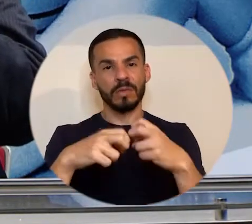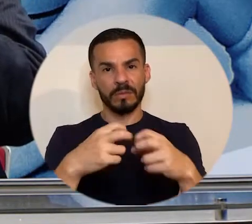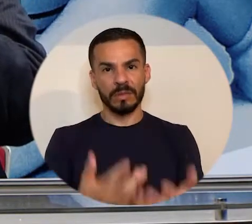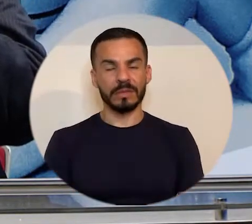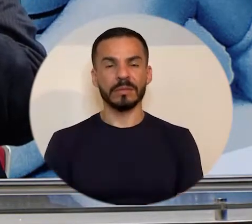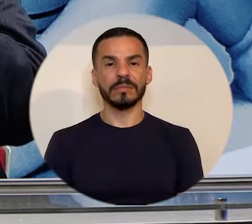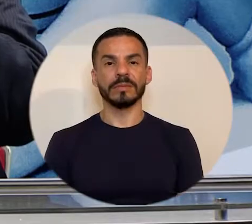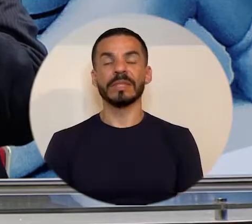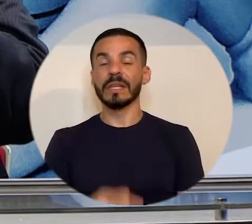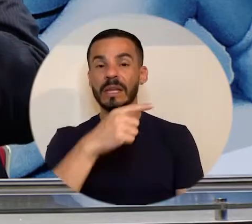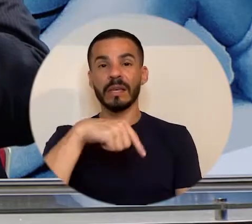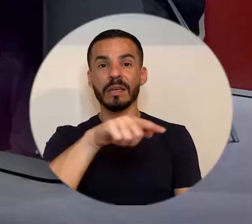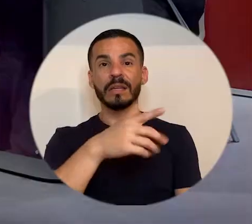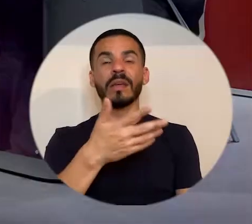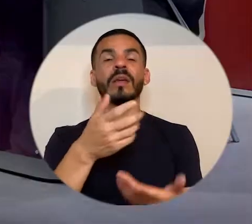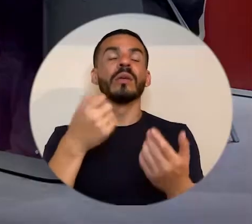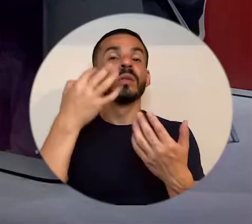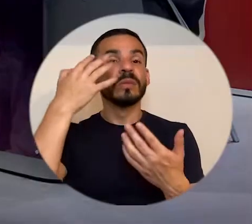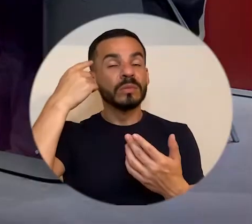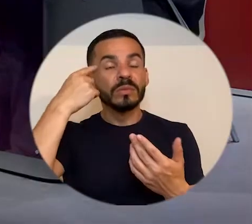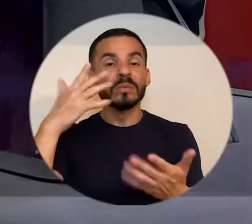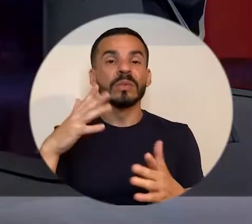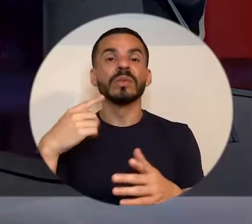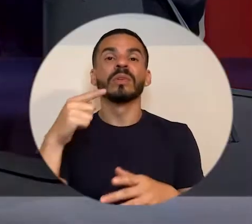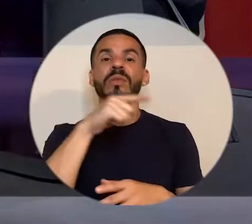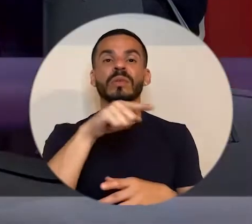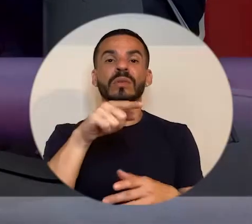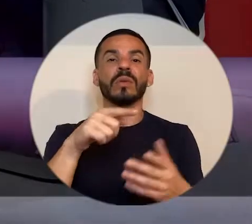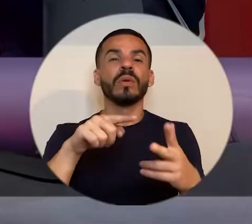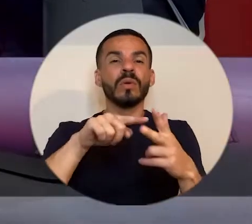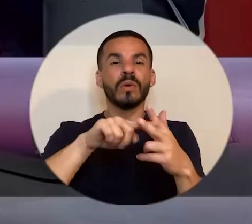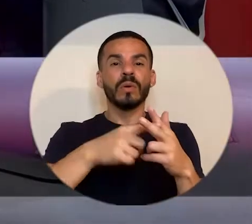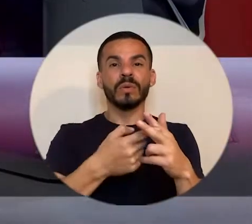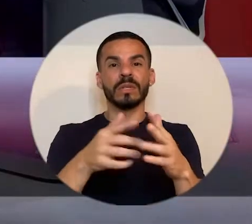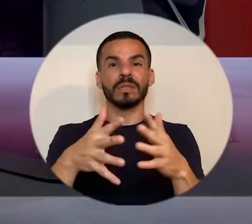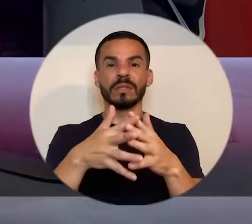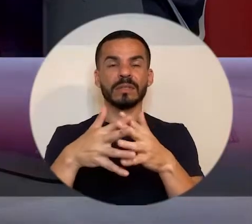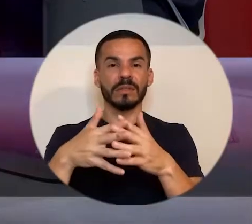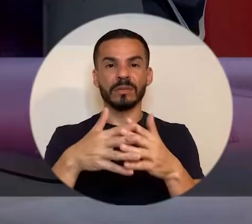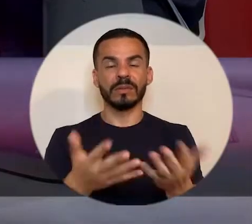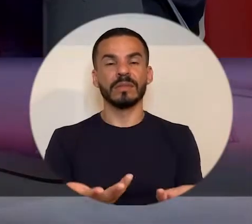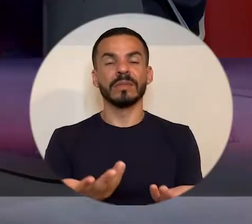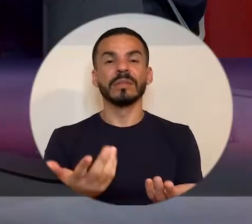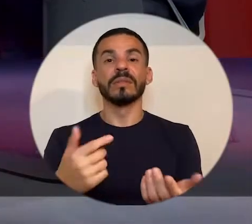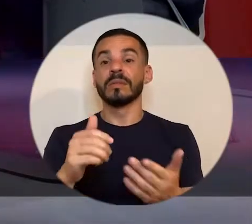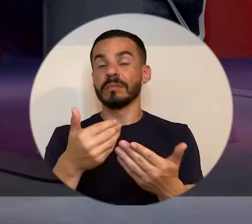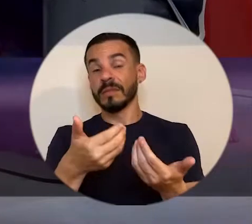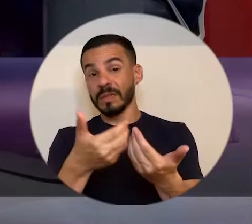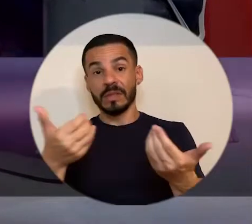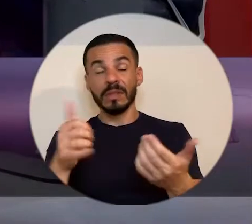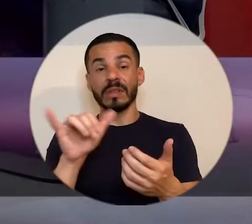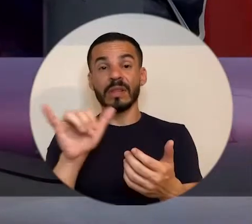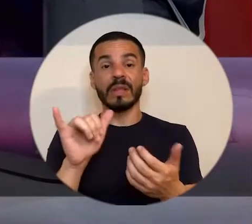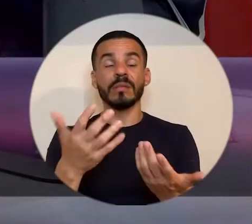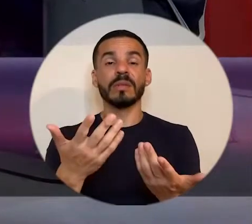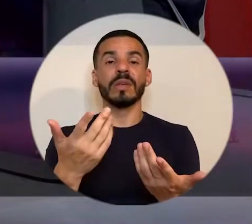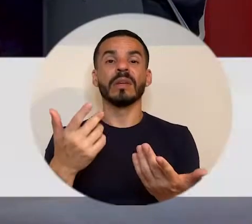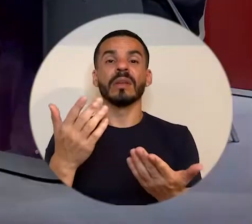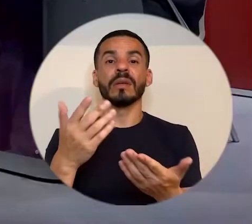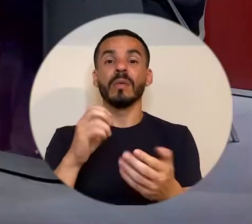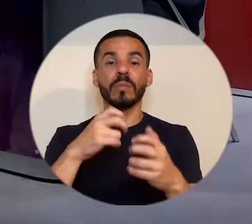formada, sino los que supuestamente son los orígenes de los Estados Unidos. Y por otro